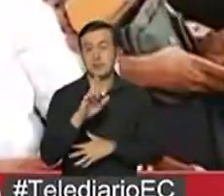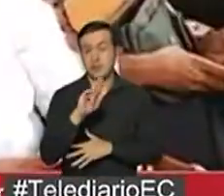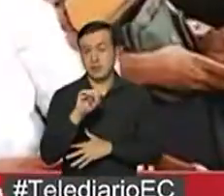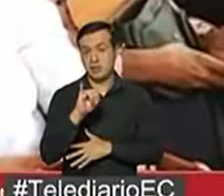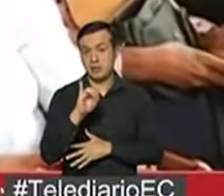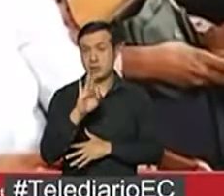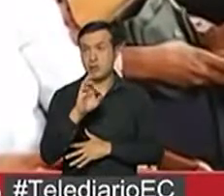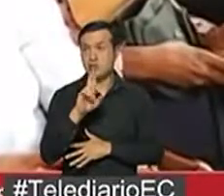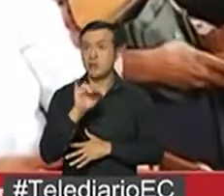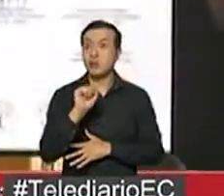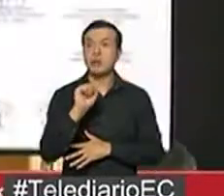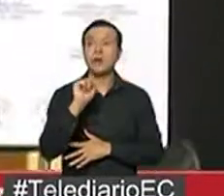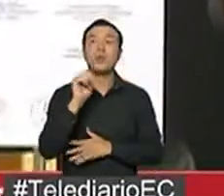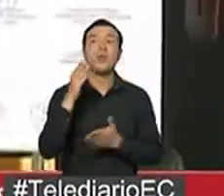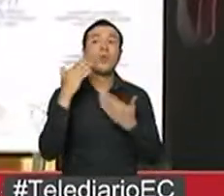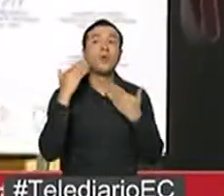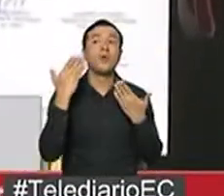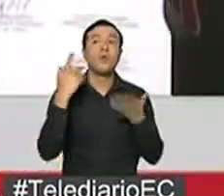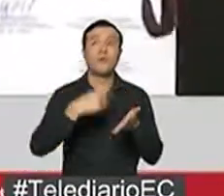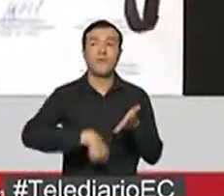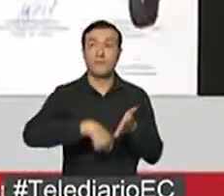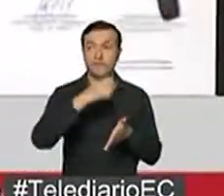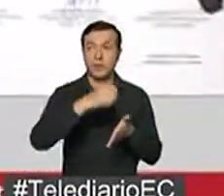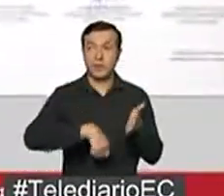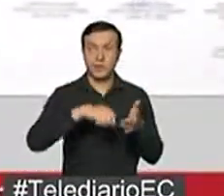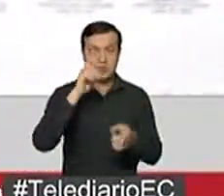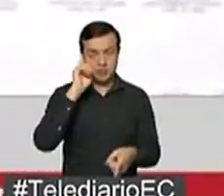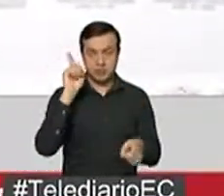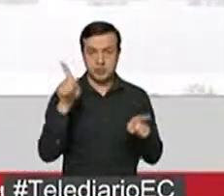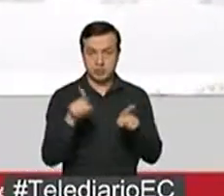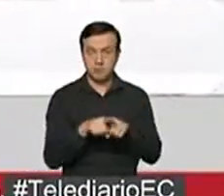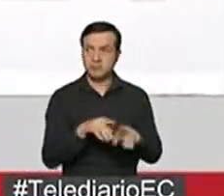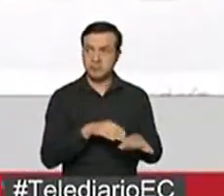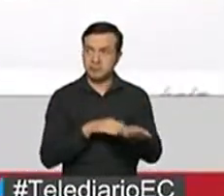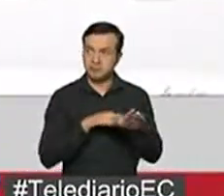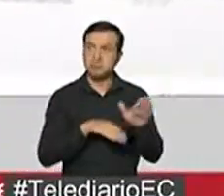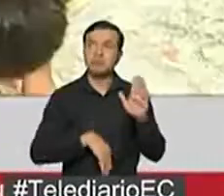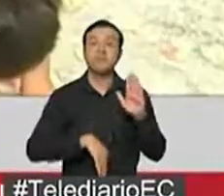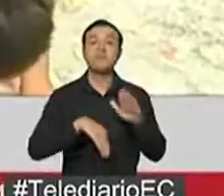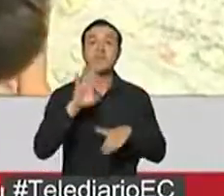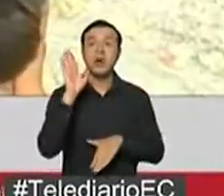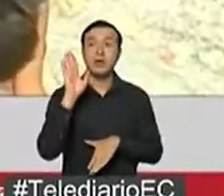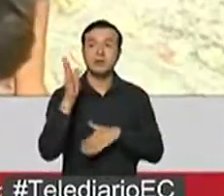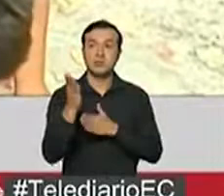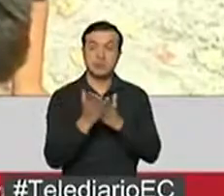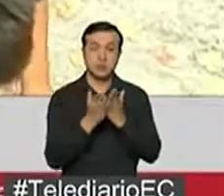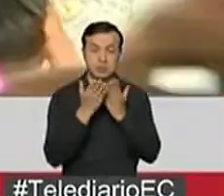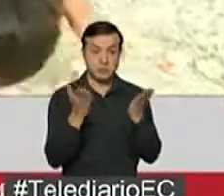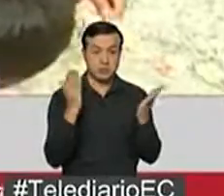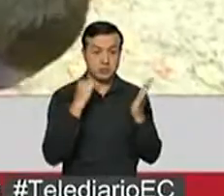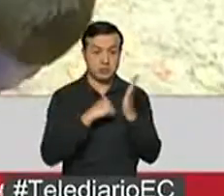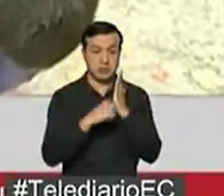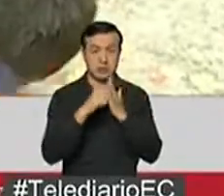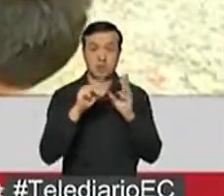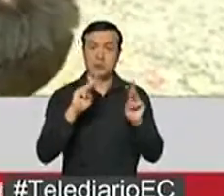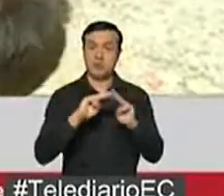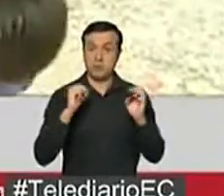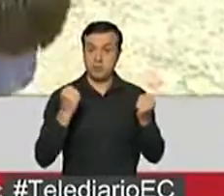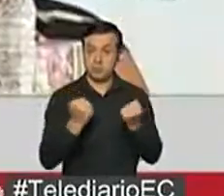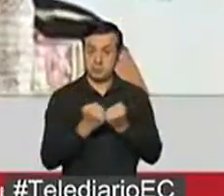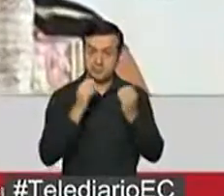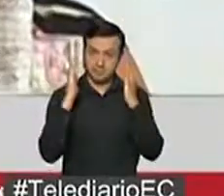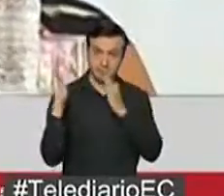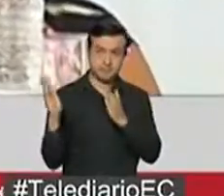sur de guayaquil se realizó la firma simbólica de los acuerdos que garantizarán mayor cobertura en servicios del ministerio de inclusión económica y social